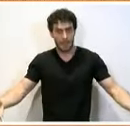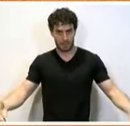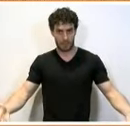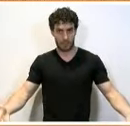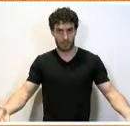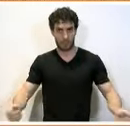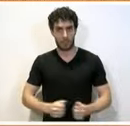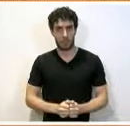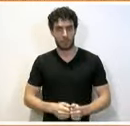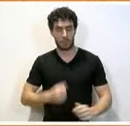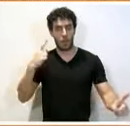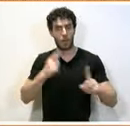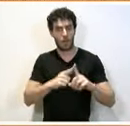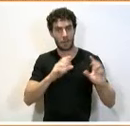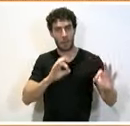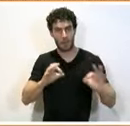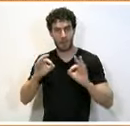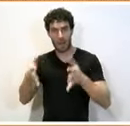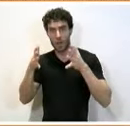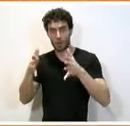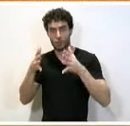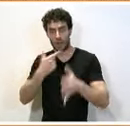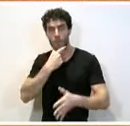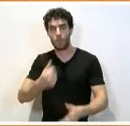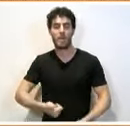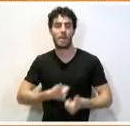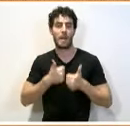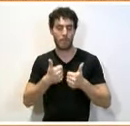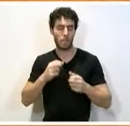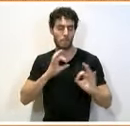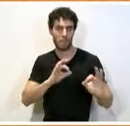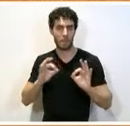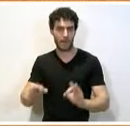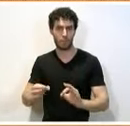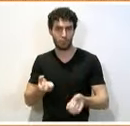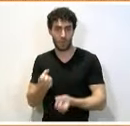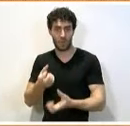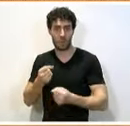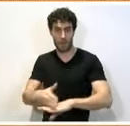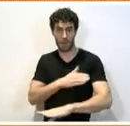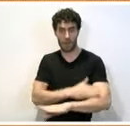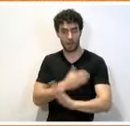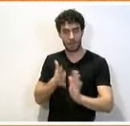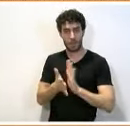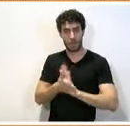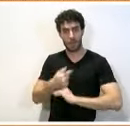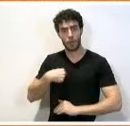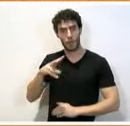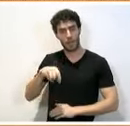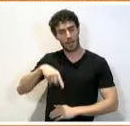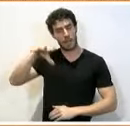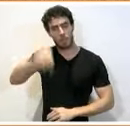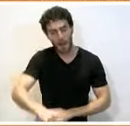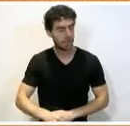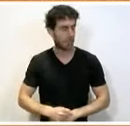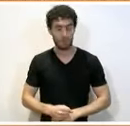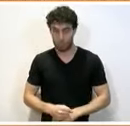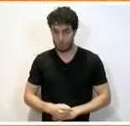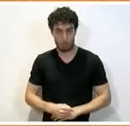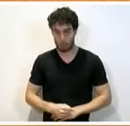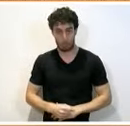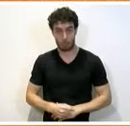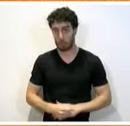de facilitar la preparación del consejero, pues se adelanta la información. Precisamente no vengo aquí a pillarle, señor Pérez